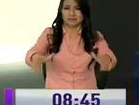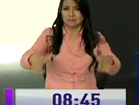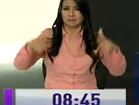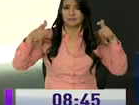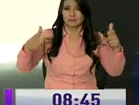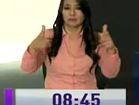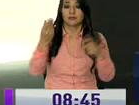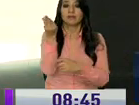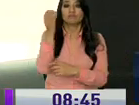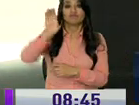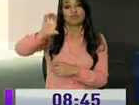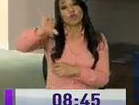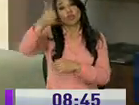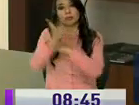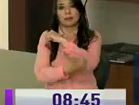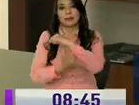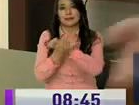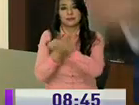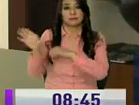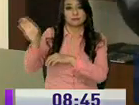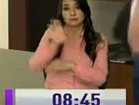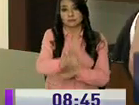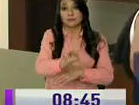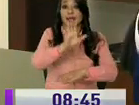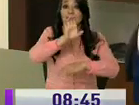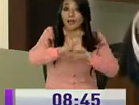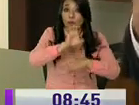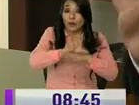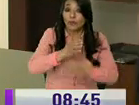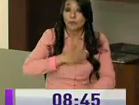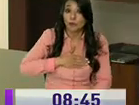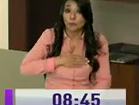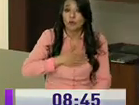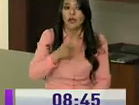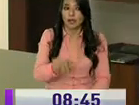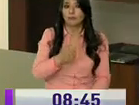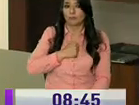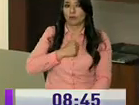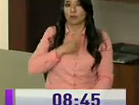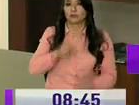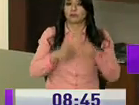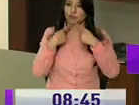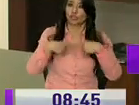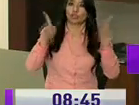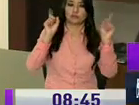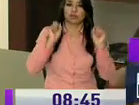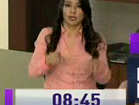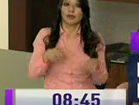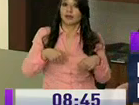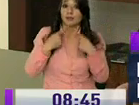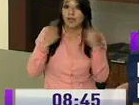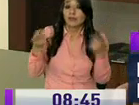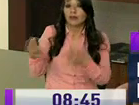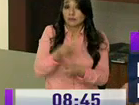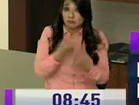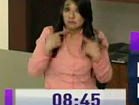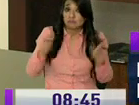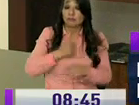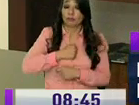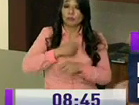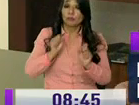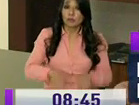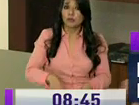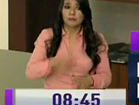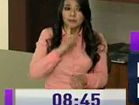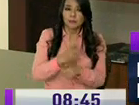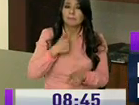en el exterior y que no los han declarado en lo que el Ecuador tenemos la declaración patrimonial de las personas naturales, que declaren lo que tengan, que